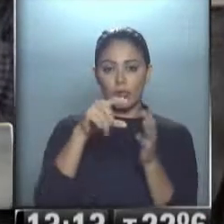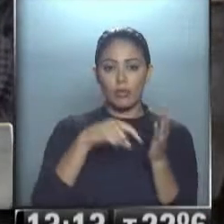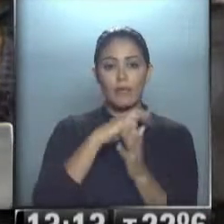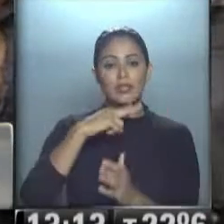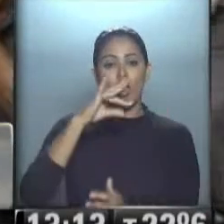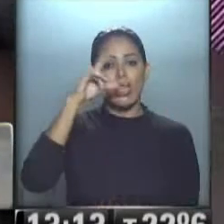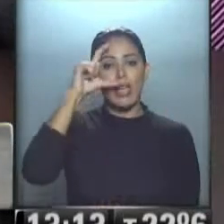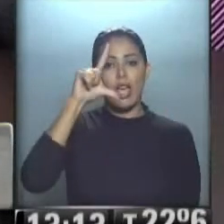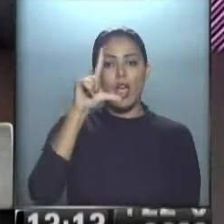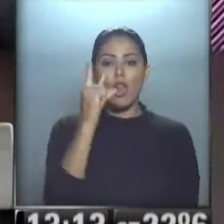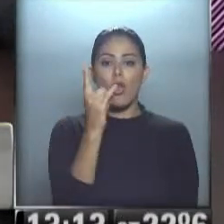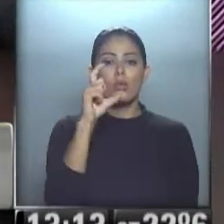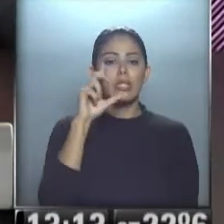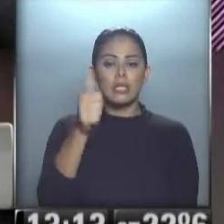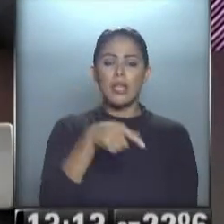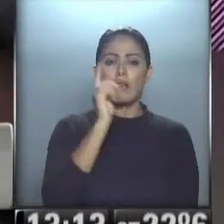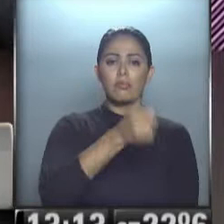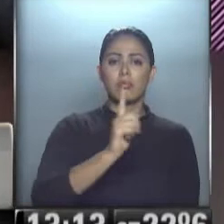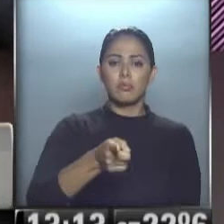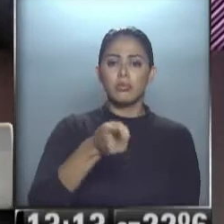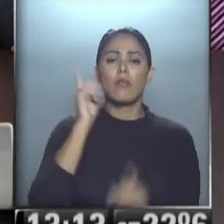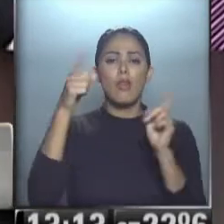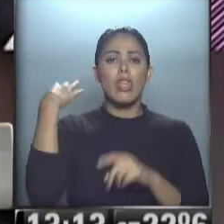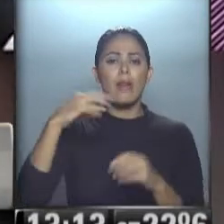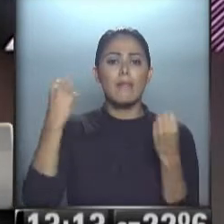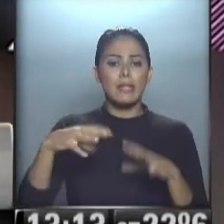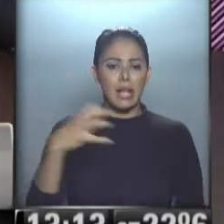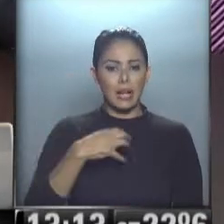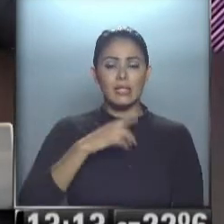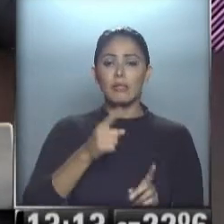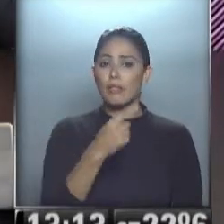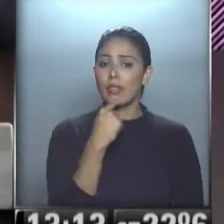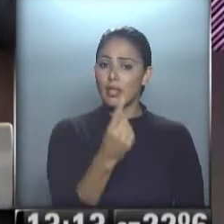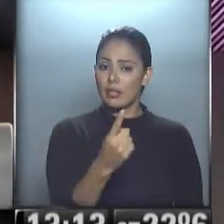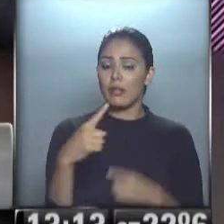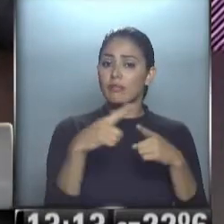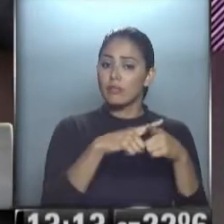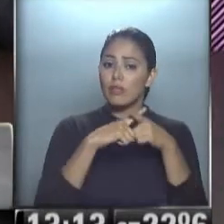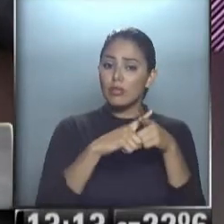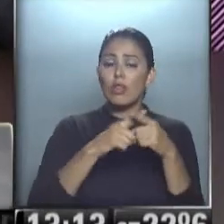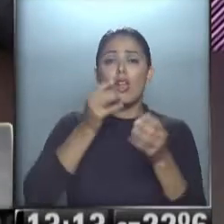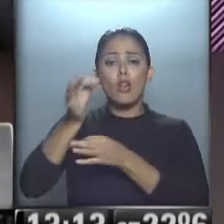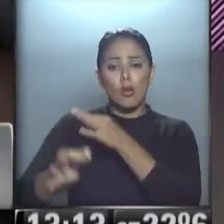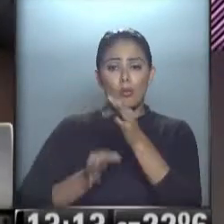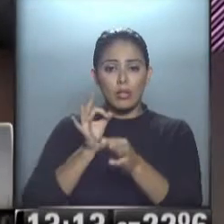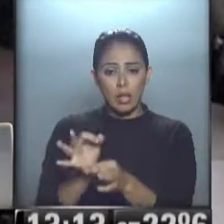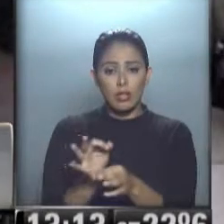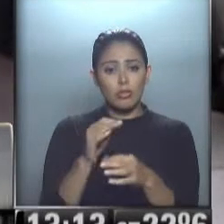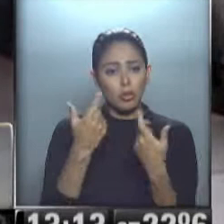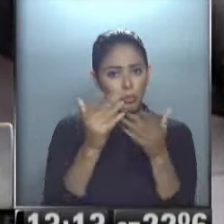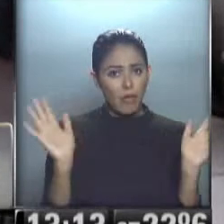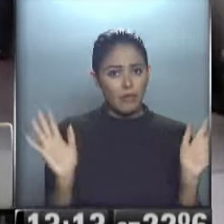tras exhortar a los docentes a retomar sus tareas manifestó que tanto la paritaria como el diálogo continúan